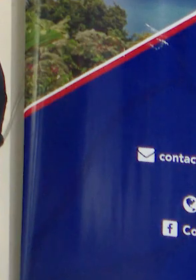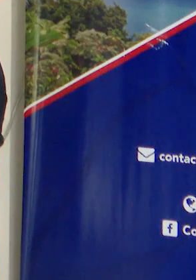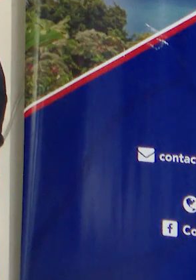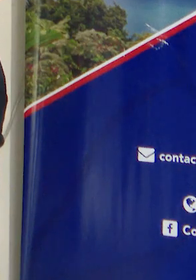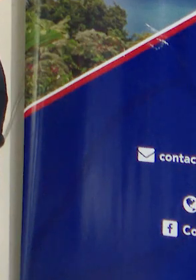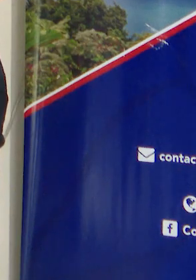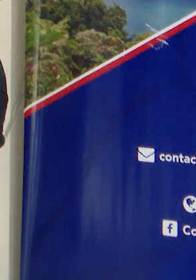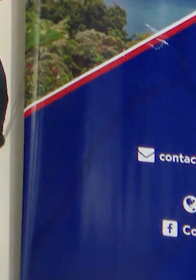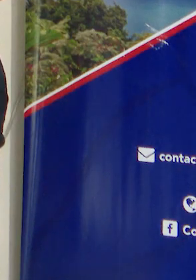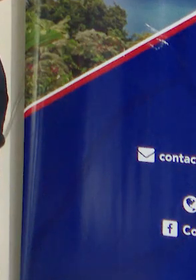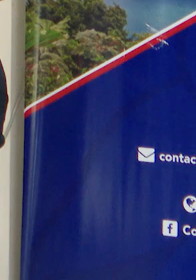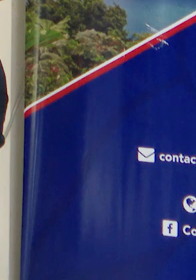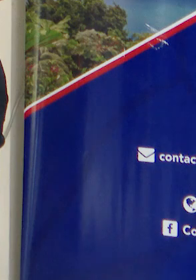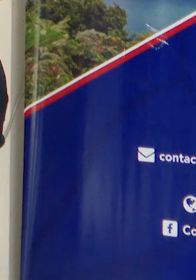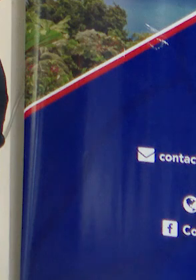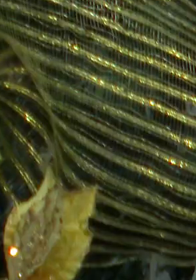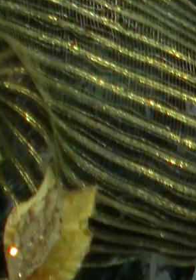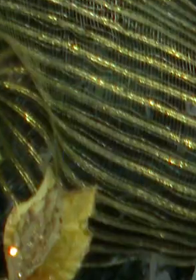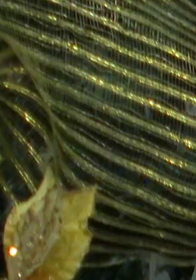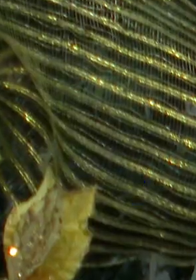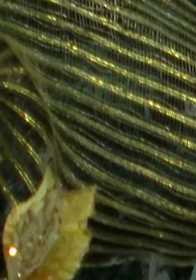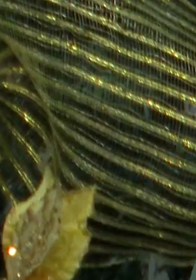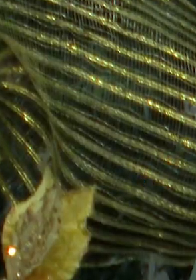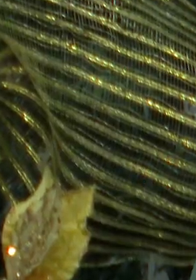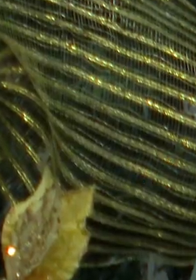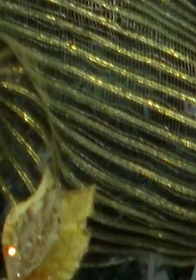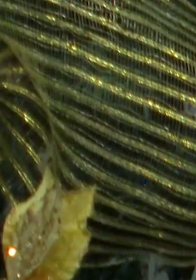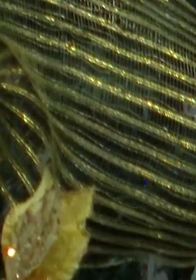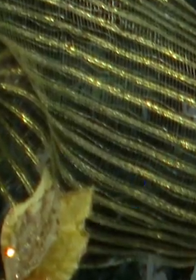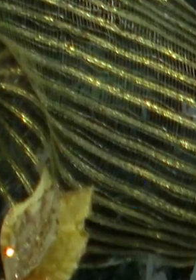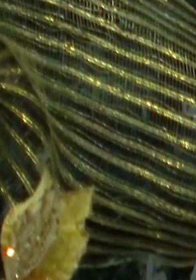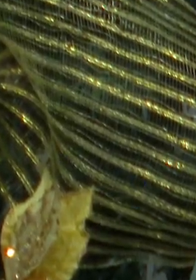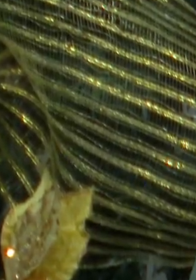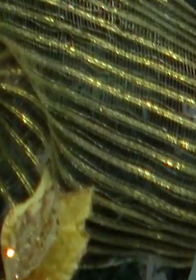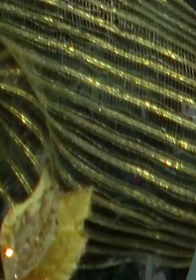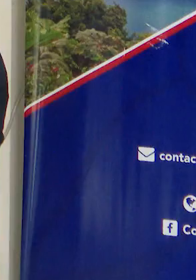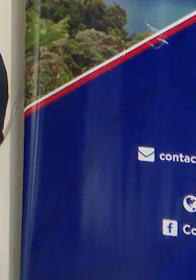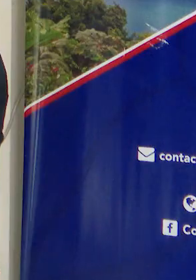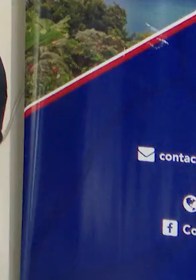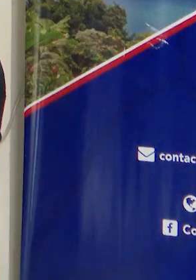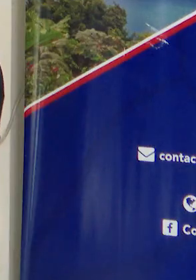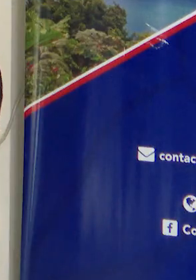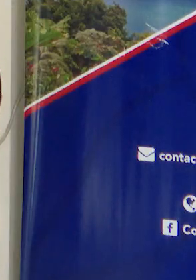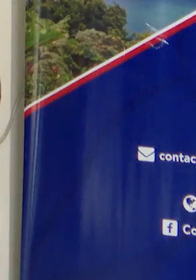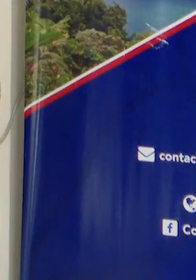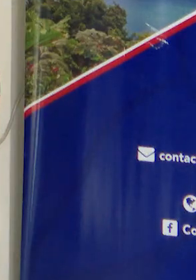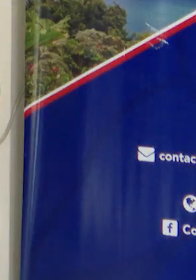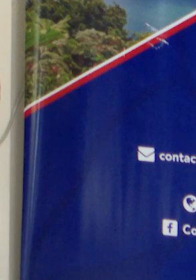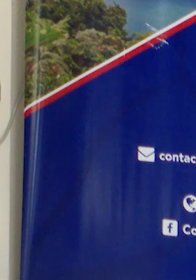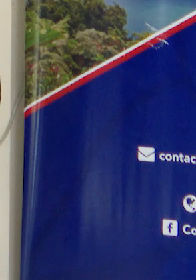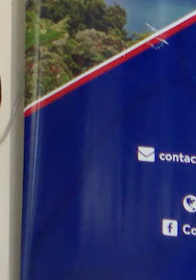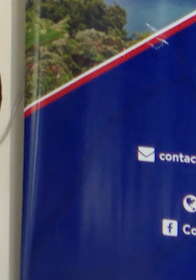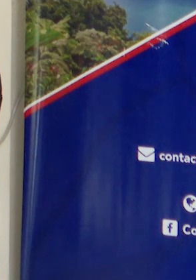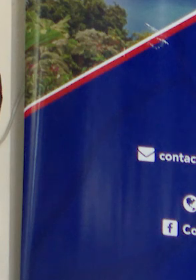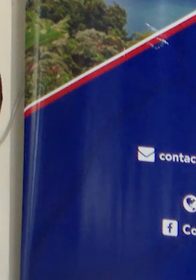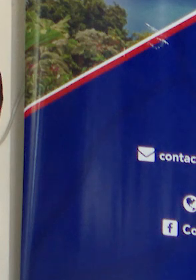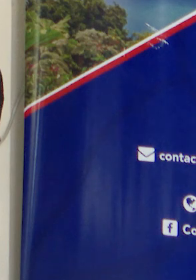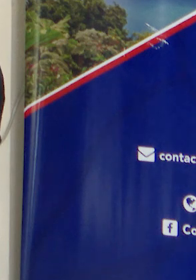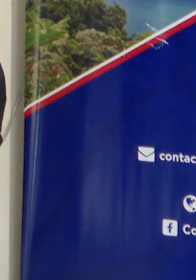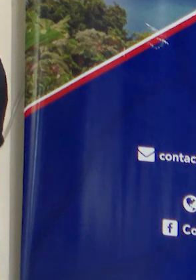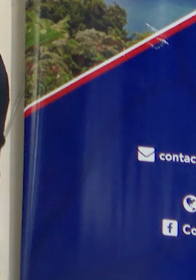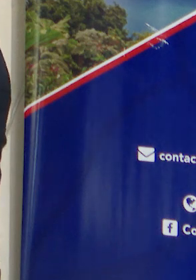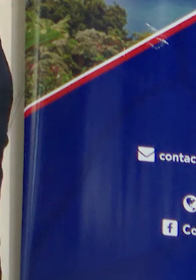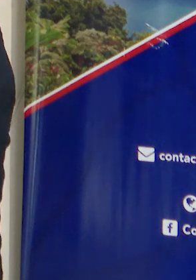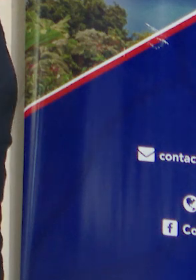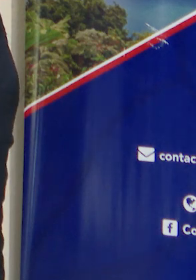Cerramos el año con las matemáticas. ¿Cuáles son los retos y por qué hablar de ellas? Escuchemos a los asesores nacionales de esta rama que